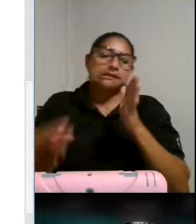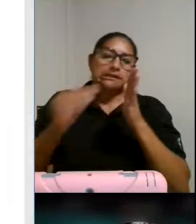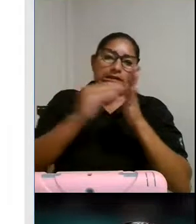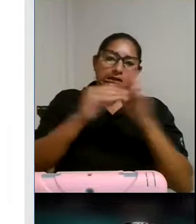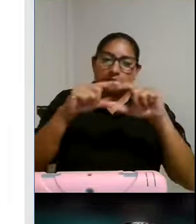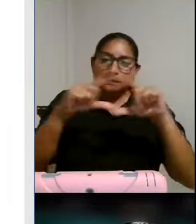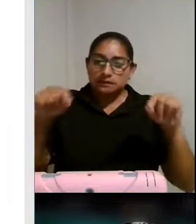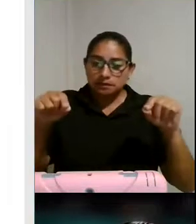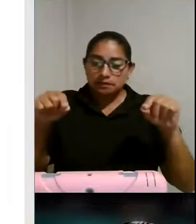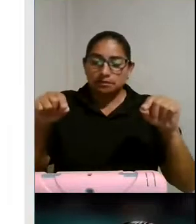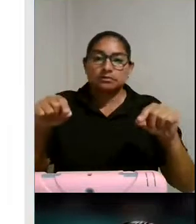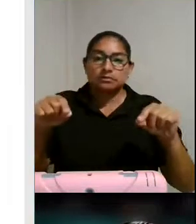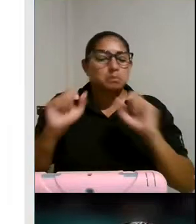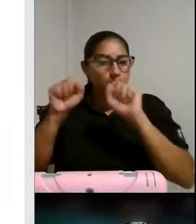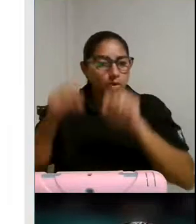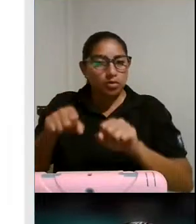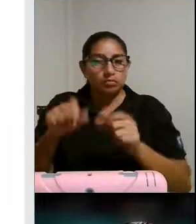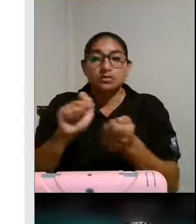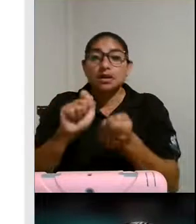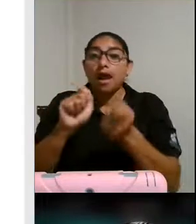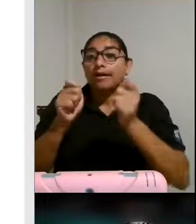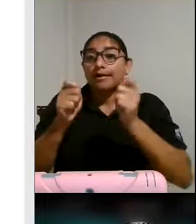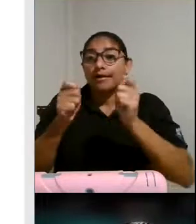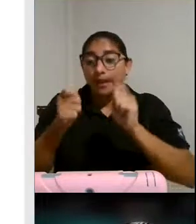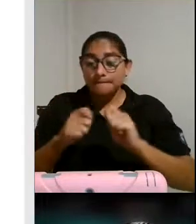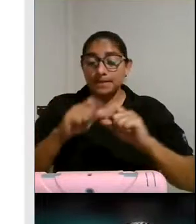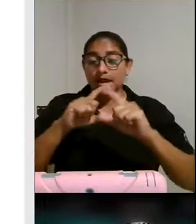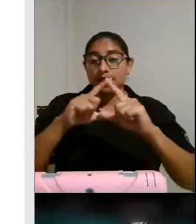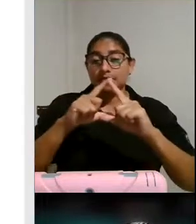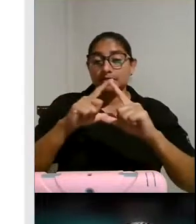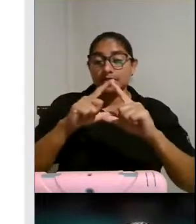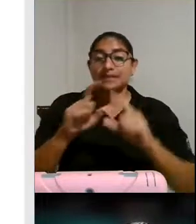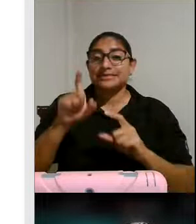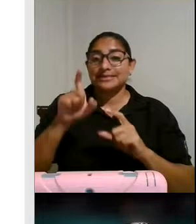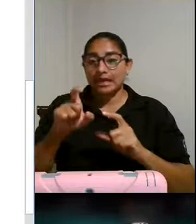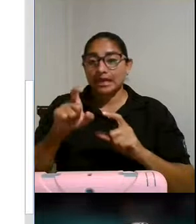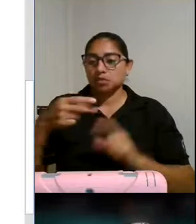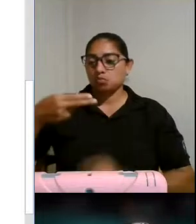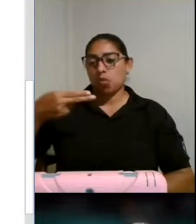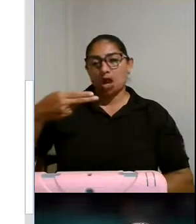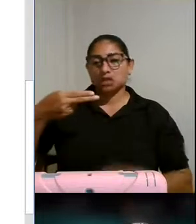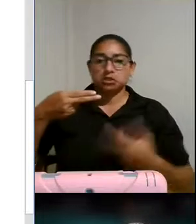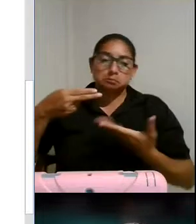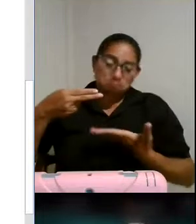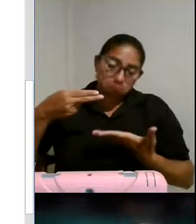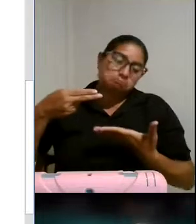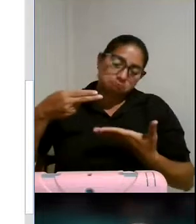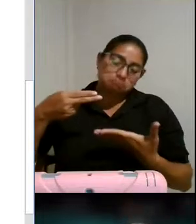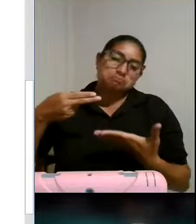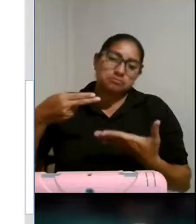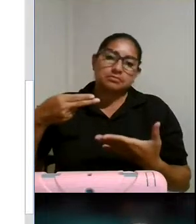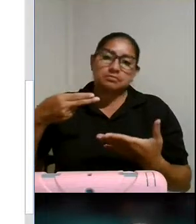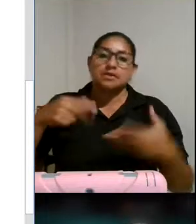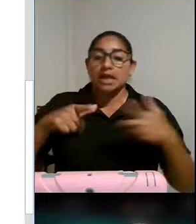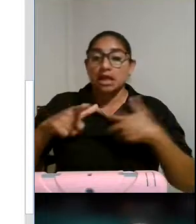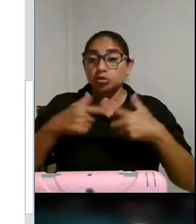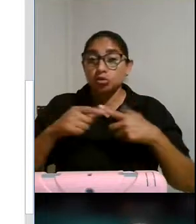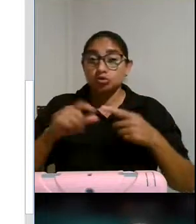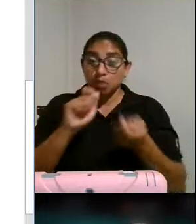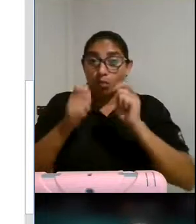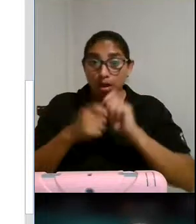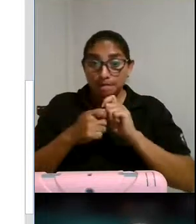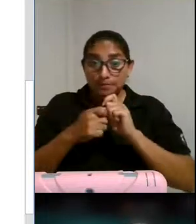dije, uno puede cambiar delta x por h, por ejemplo. Entonces, en lugar de tenerlo así,